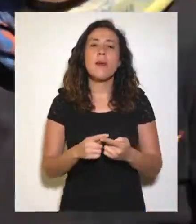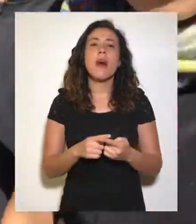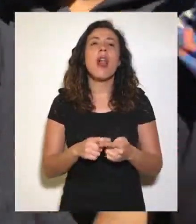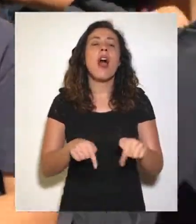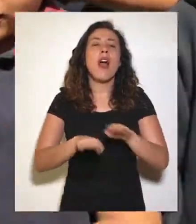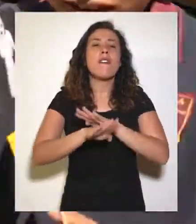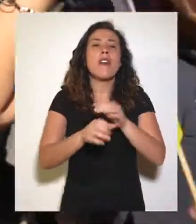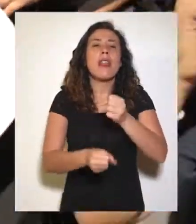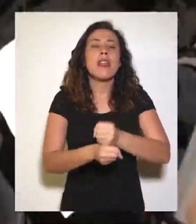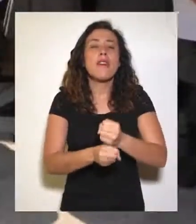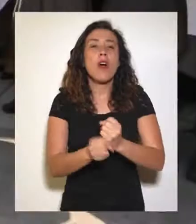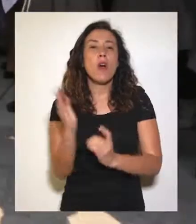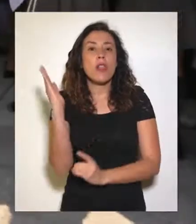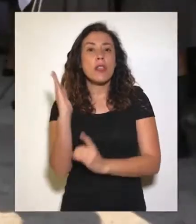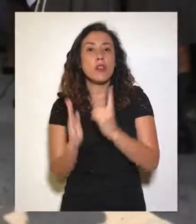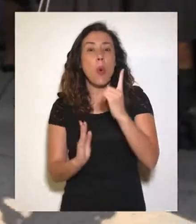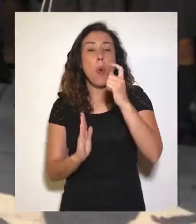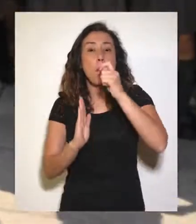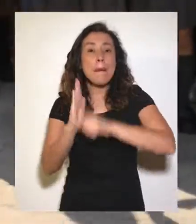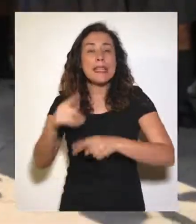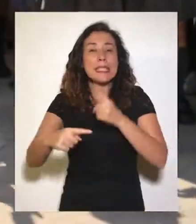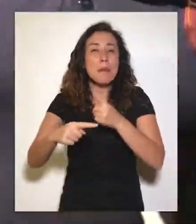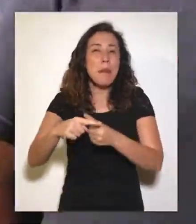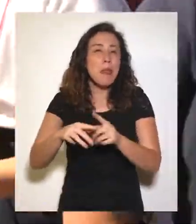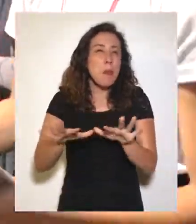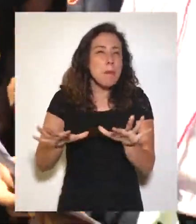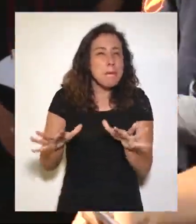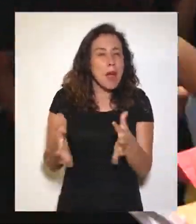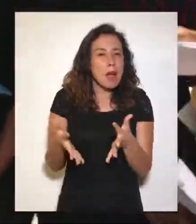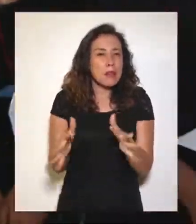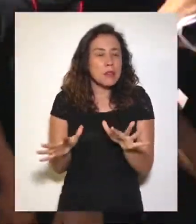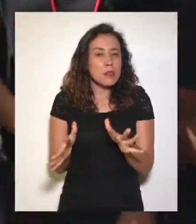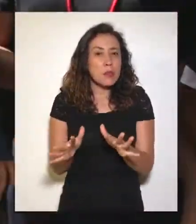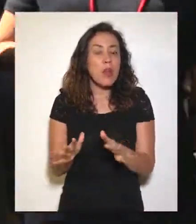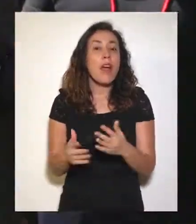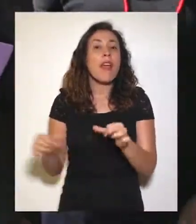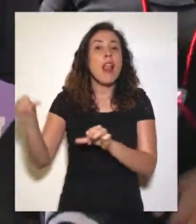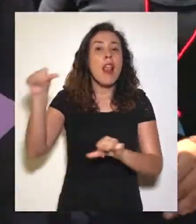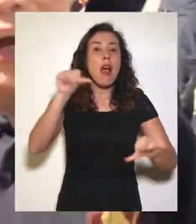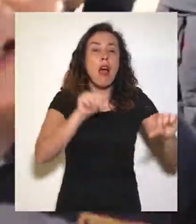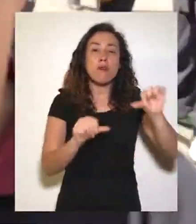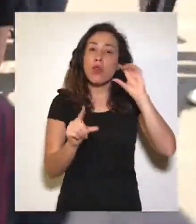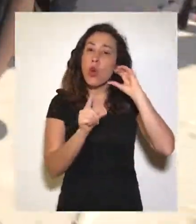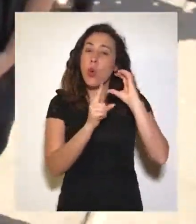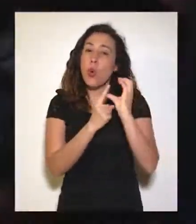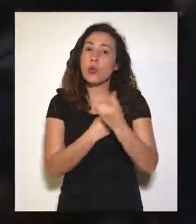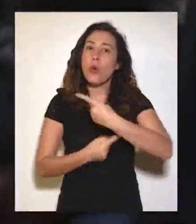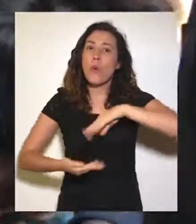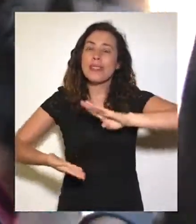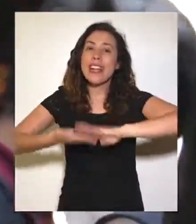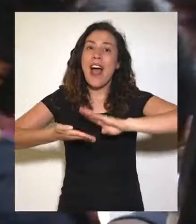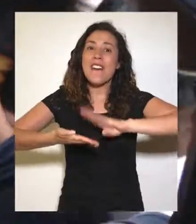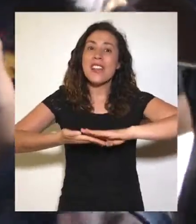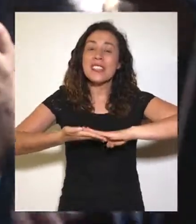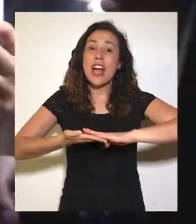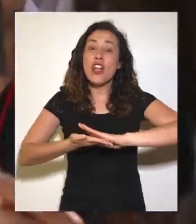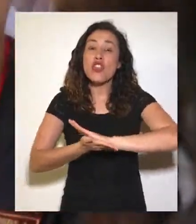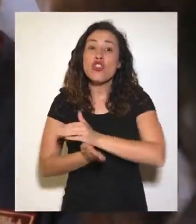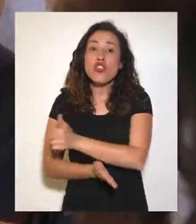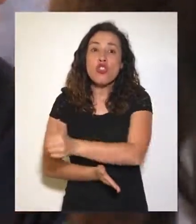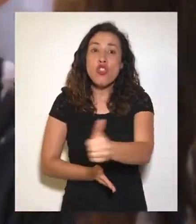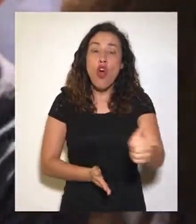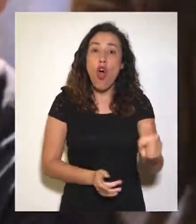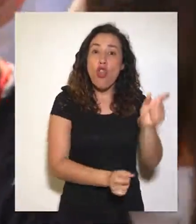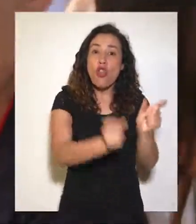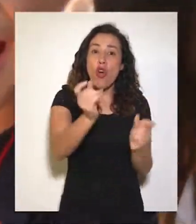La coordinación de un trabajo que se ha desarrollado en un mes y medio aproximadamente de los laboratorios culturales en nuestra fiesta, en la cual